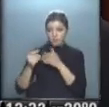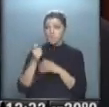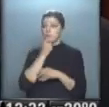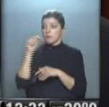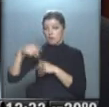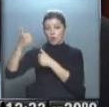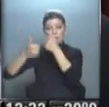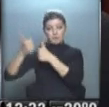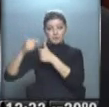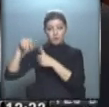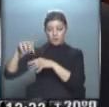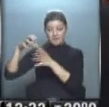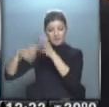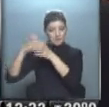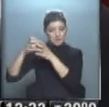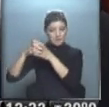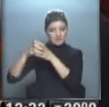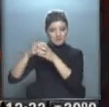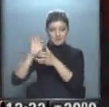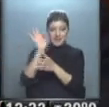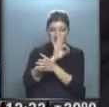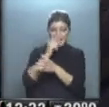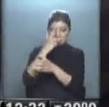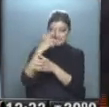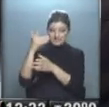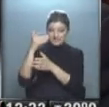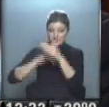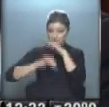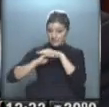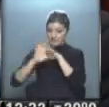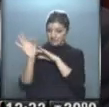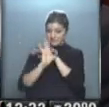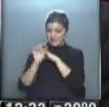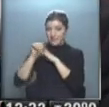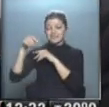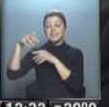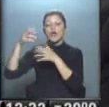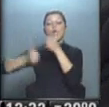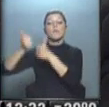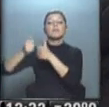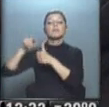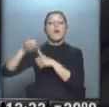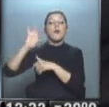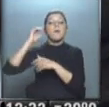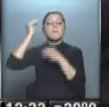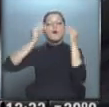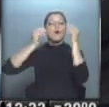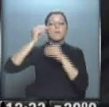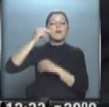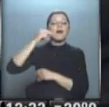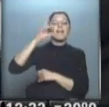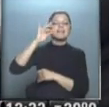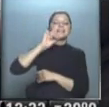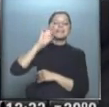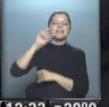Cablevisión, ninguno llega al 35. El competidor que más le preocupa, parece ser, DirecTV, tiene el